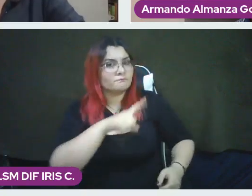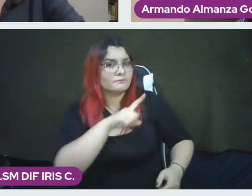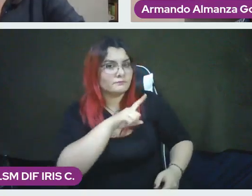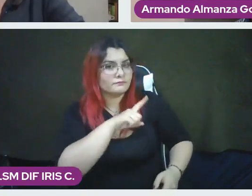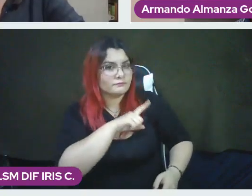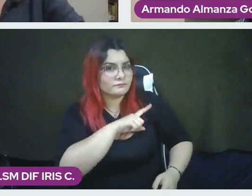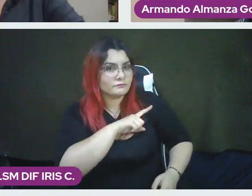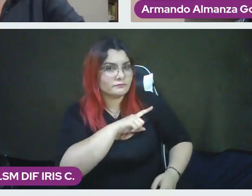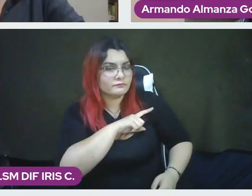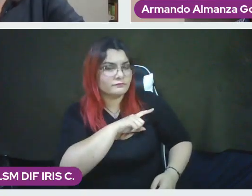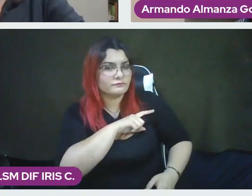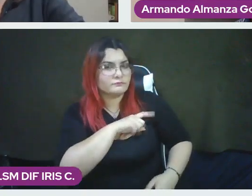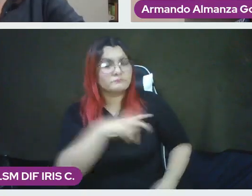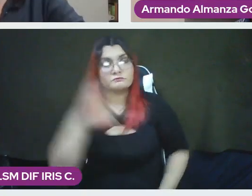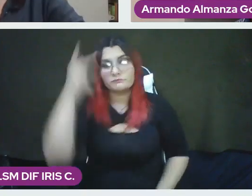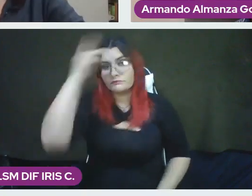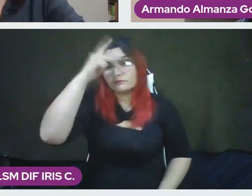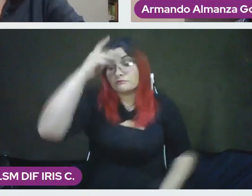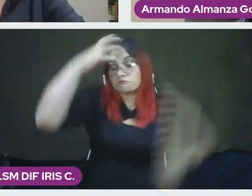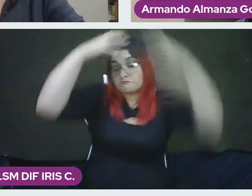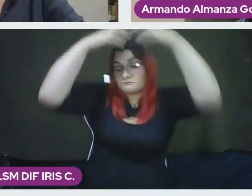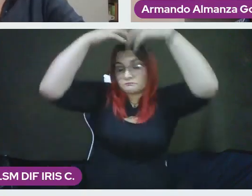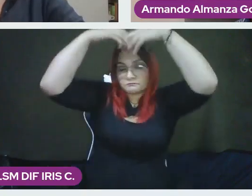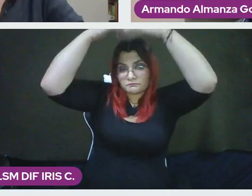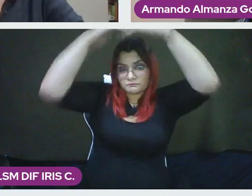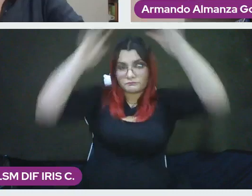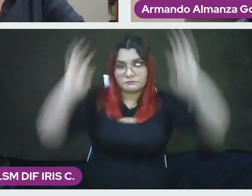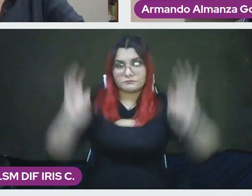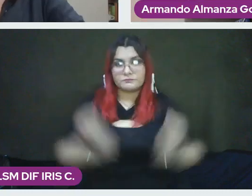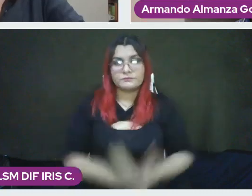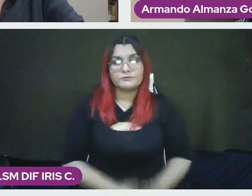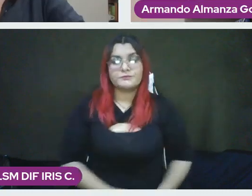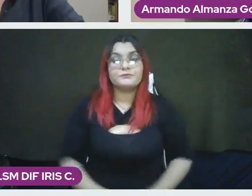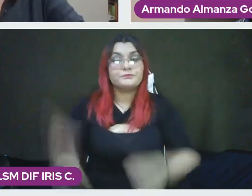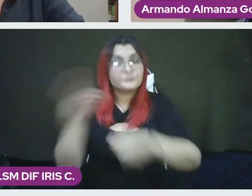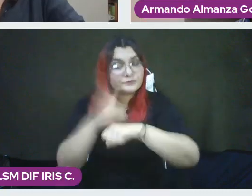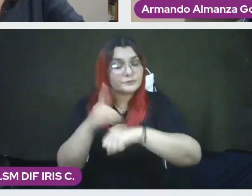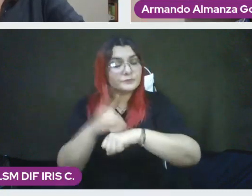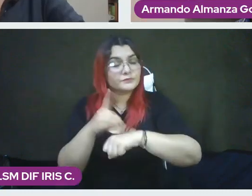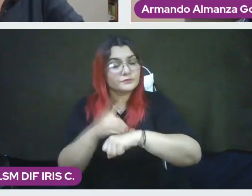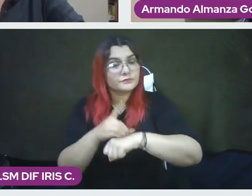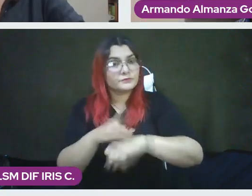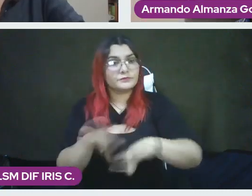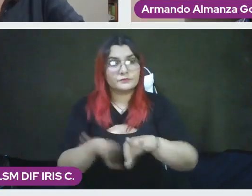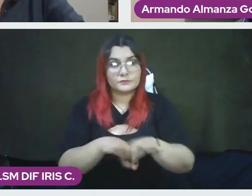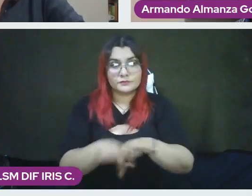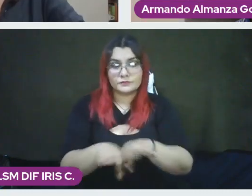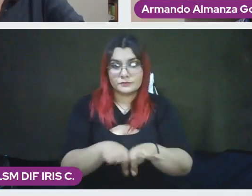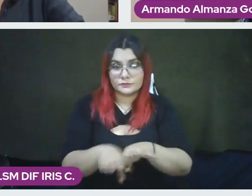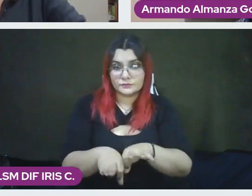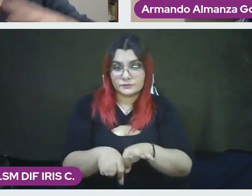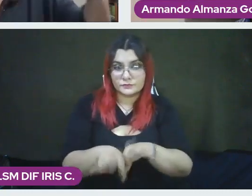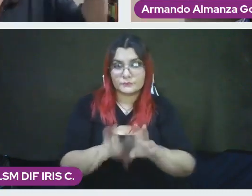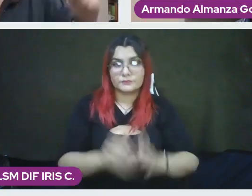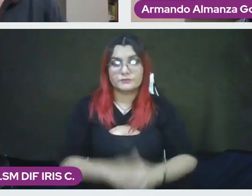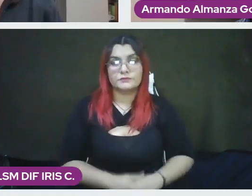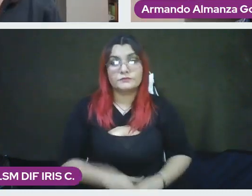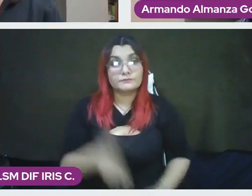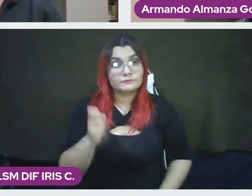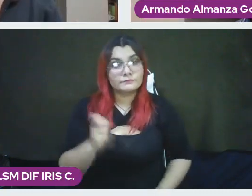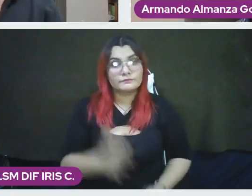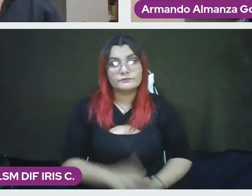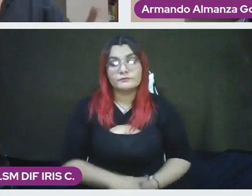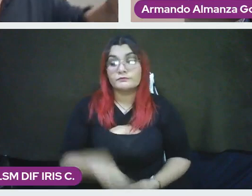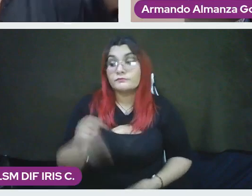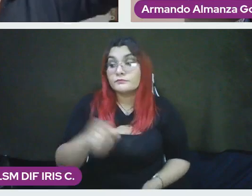su momento me ayudó, de verdad que es algo que se tiene que practicar todos los días, porque es mucho más fácil caer en, ¿no? Aquí en la ciudad,